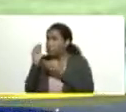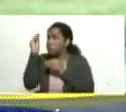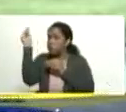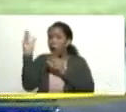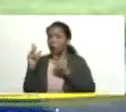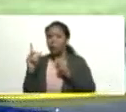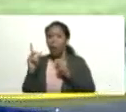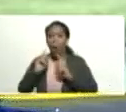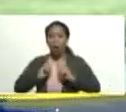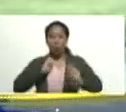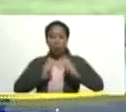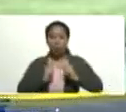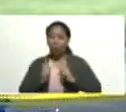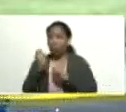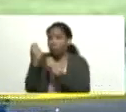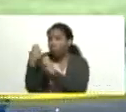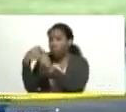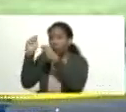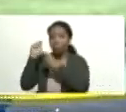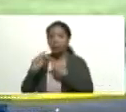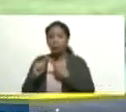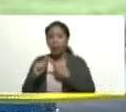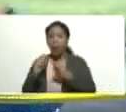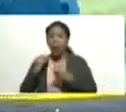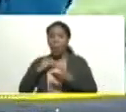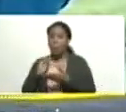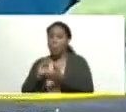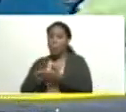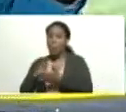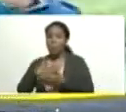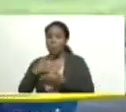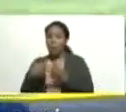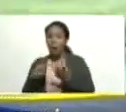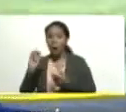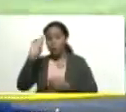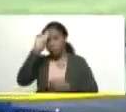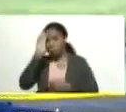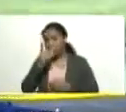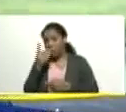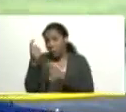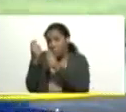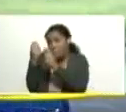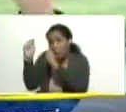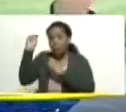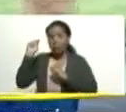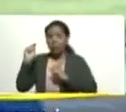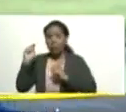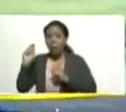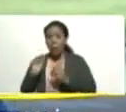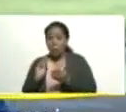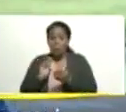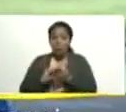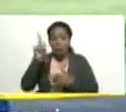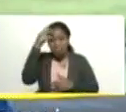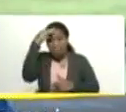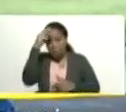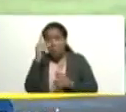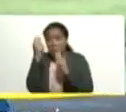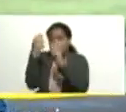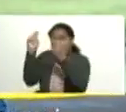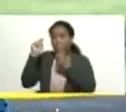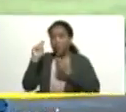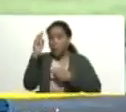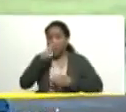Construyo la ruta. Coloco mi producto en República Dominicana. coloco mi producto en México, en